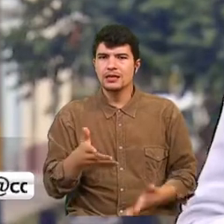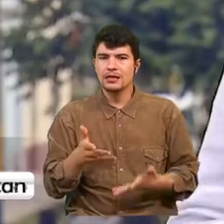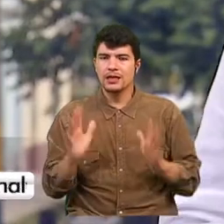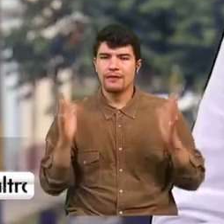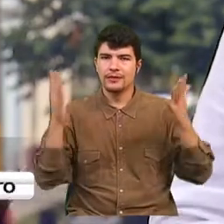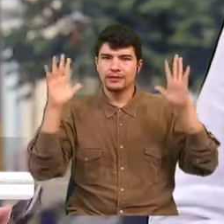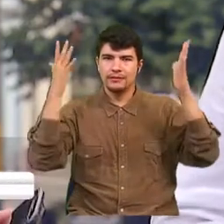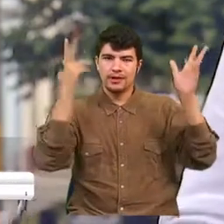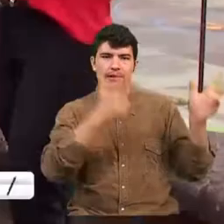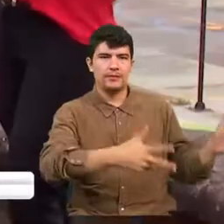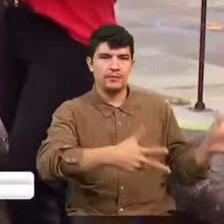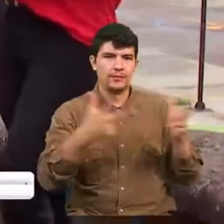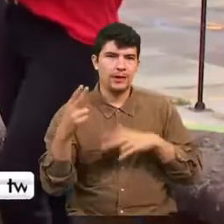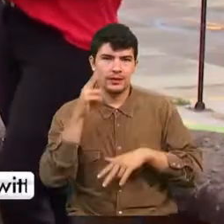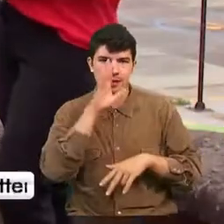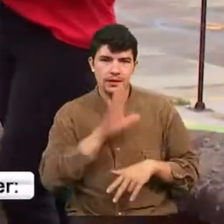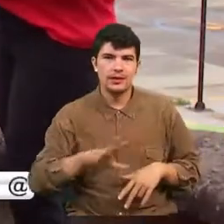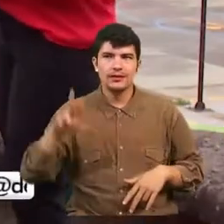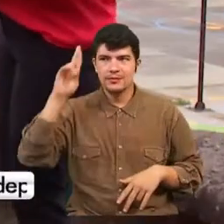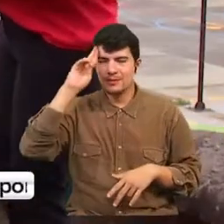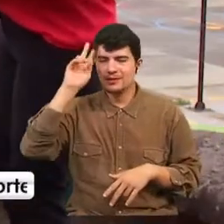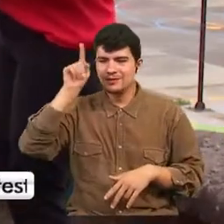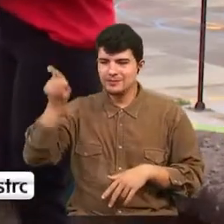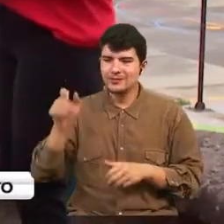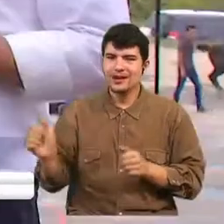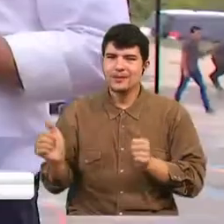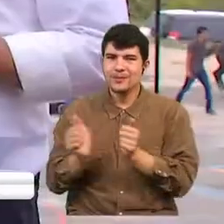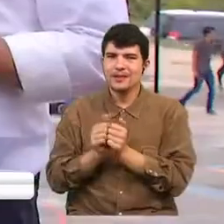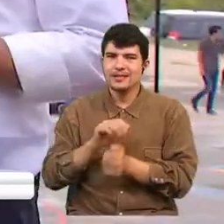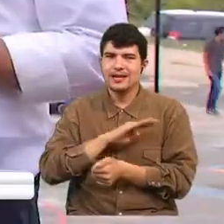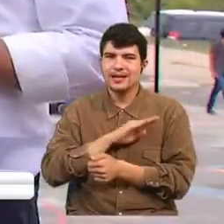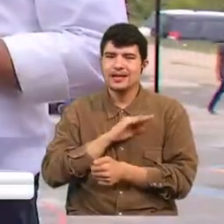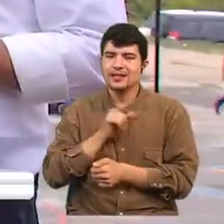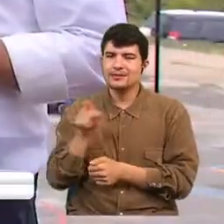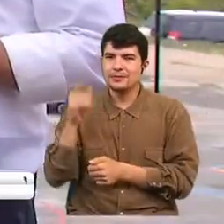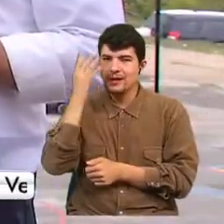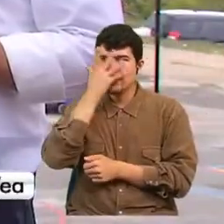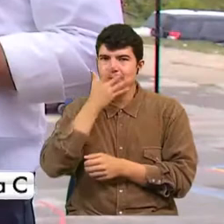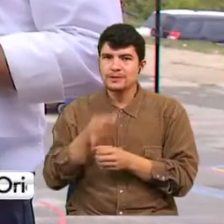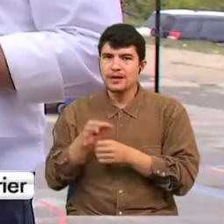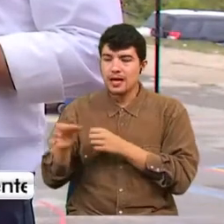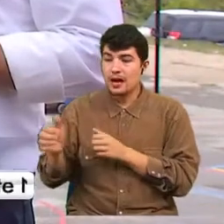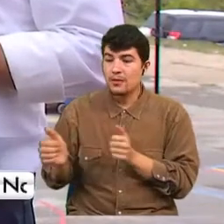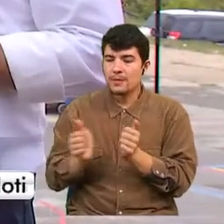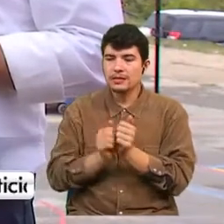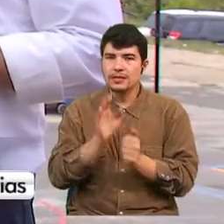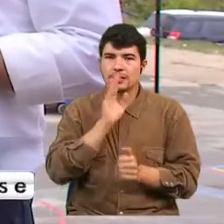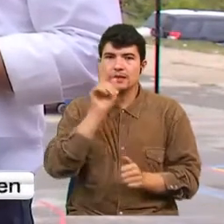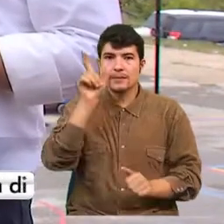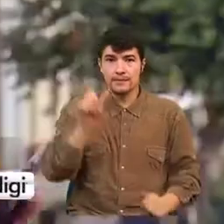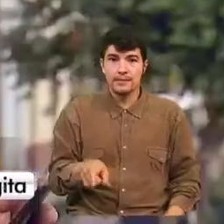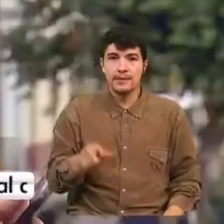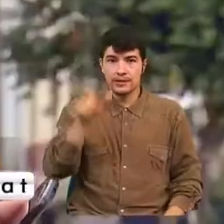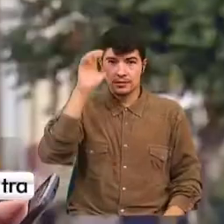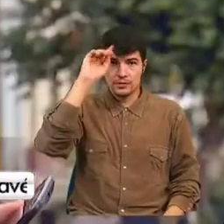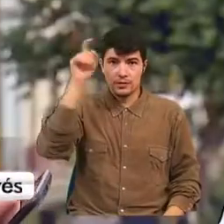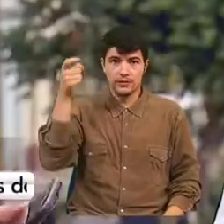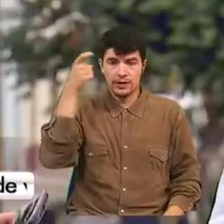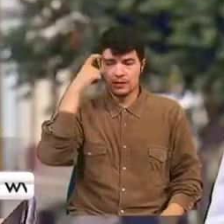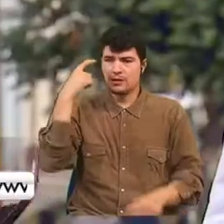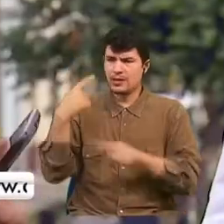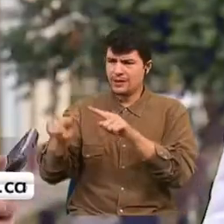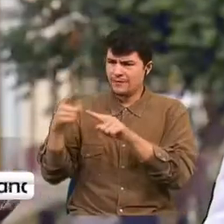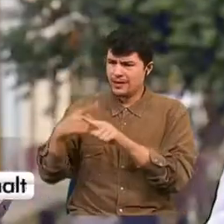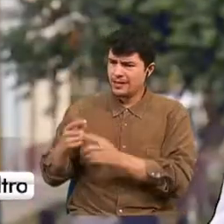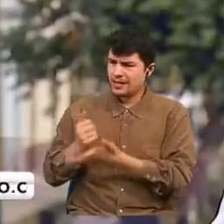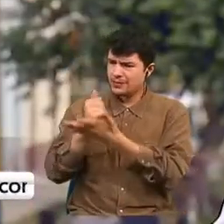de Puente Nacional, y precisamente por eso nos acompaña aquí el alcalde de este bello municipio, también en compañía del gobernador de Santander. Fueron muchas las